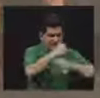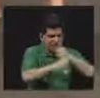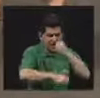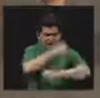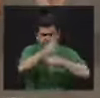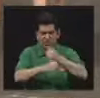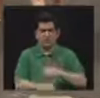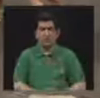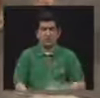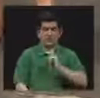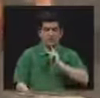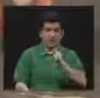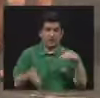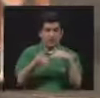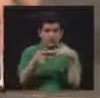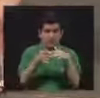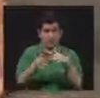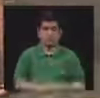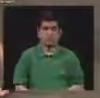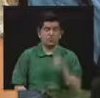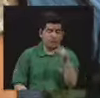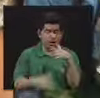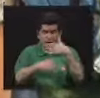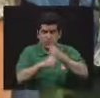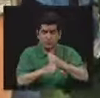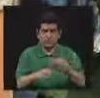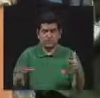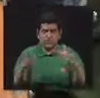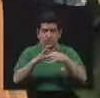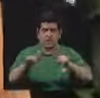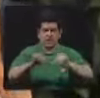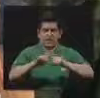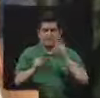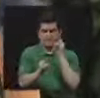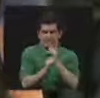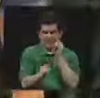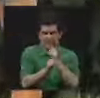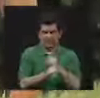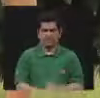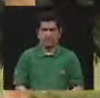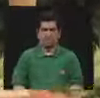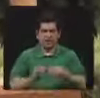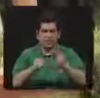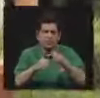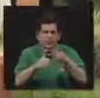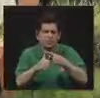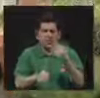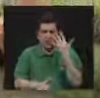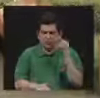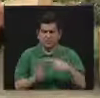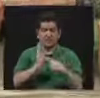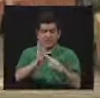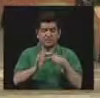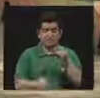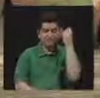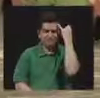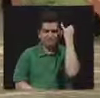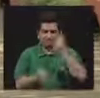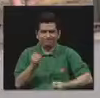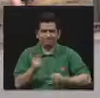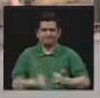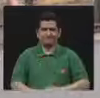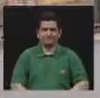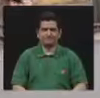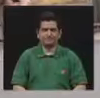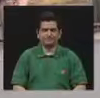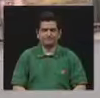de turistas que entran al país al año. Esta afirmación deriva de un estudio que ProTur está desarrollando junto a otras instituciones, y los datos